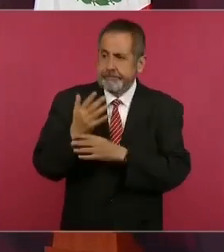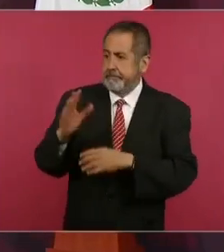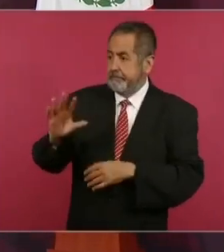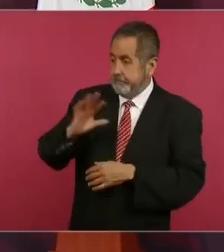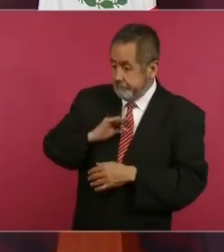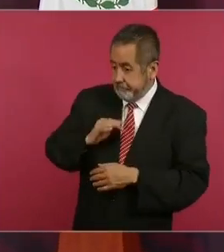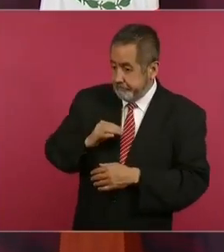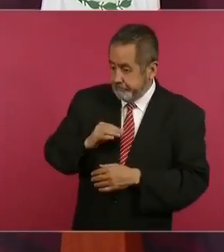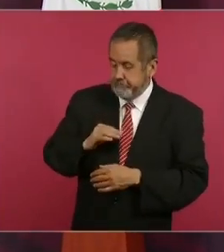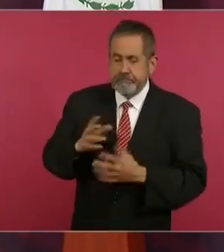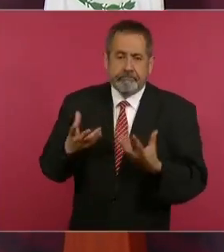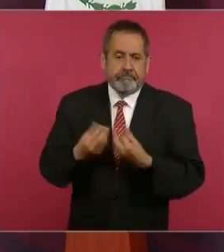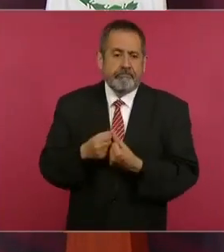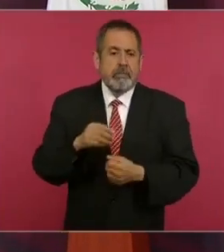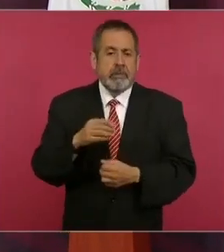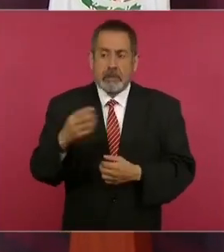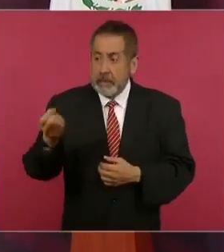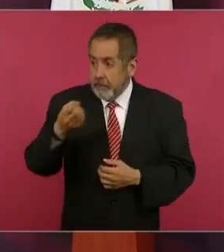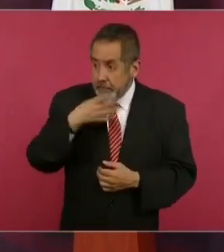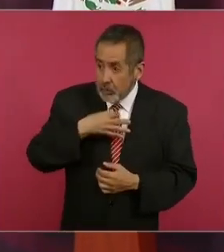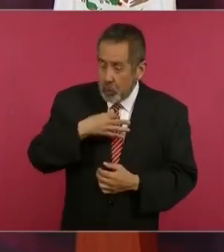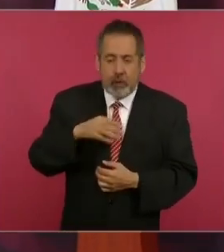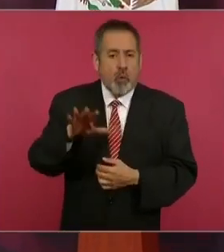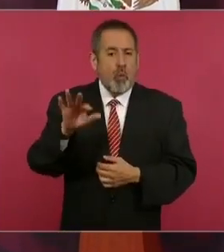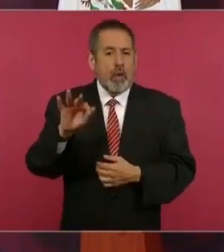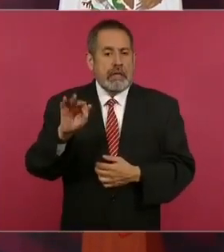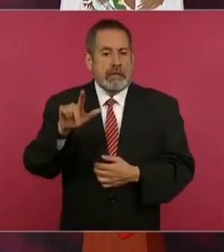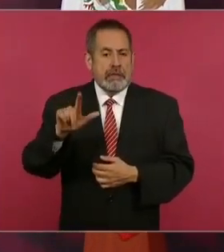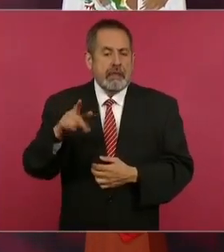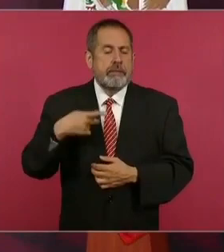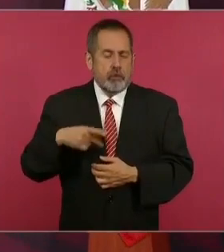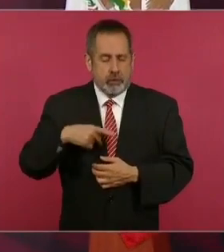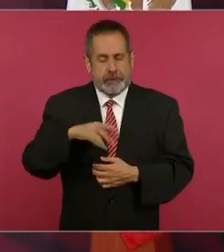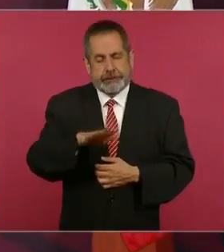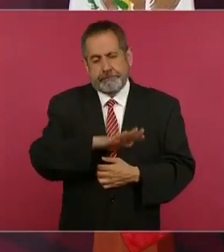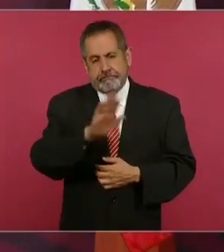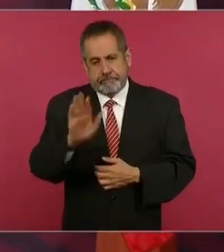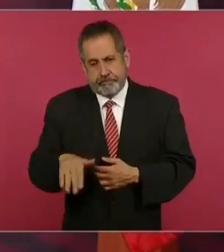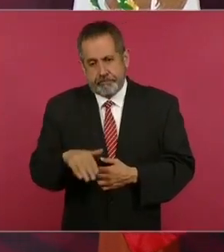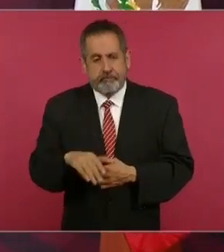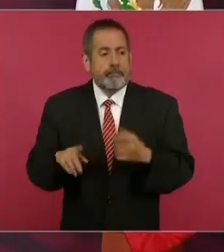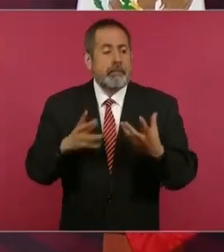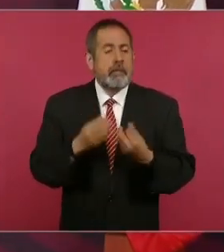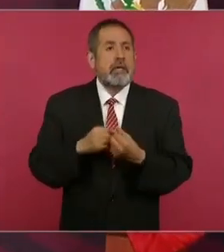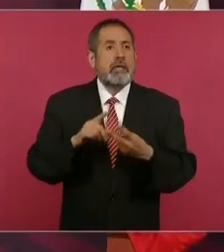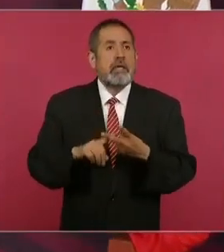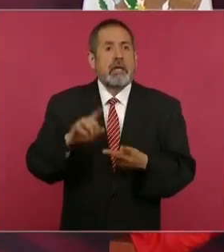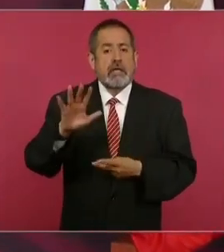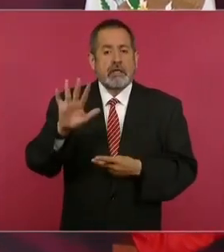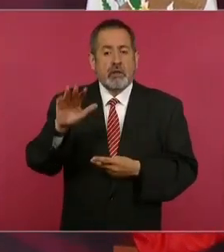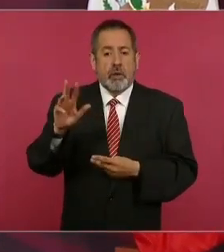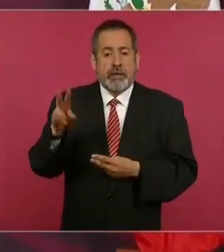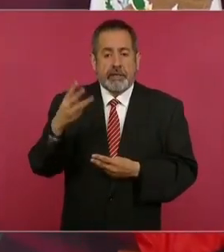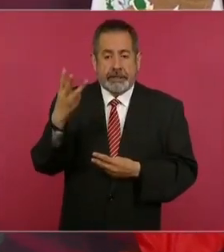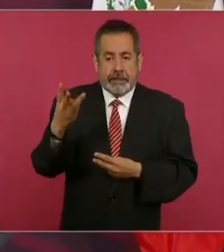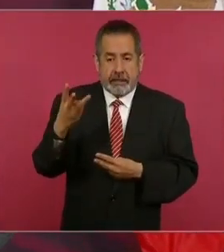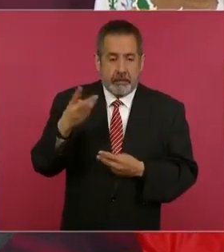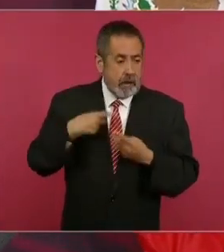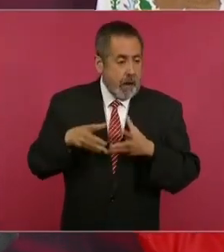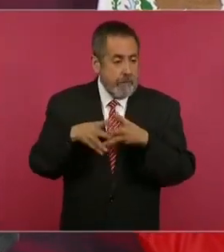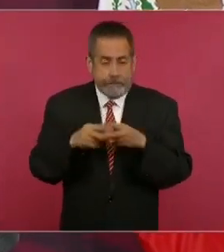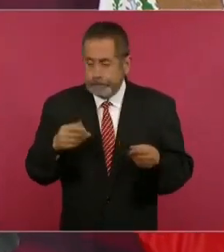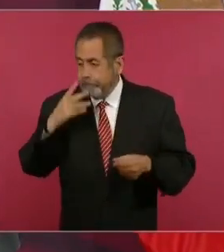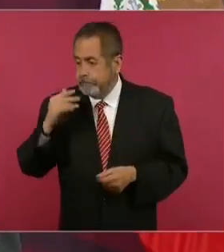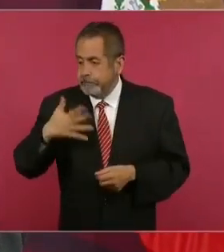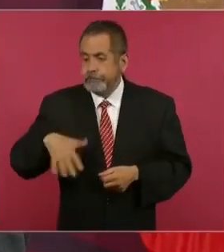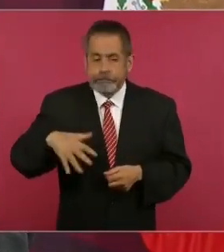son 47 fallecidos y 53 personas